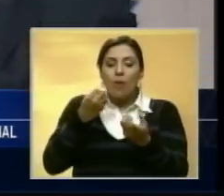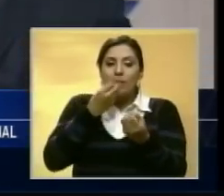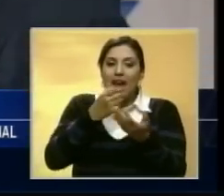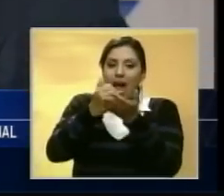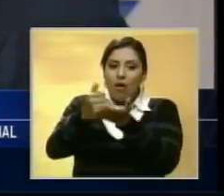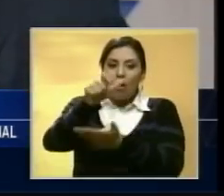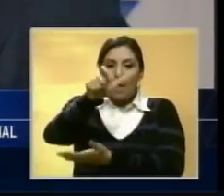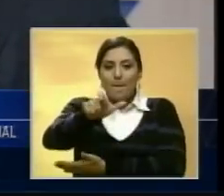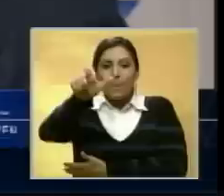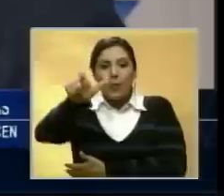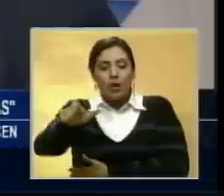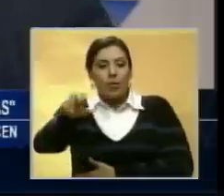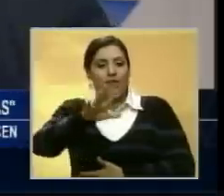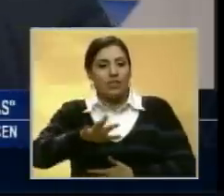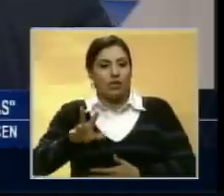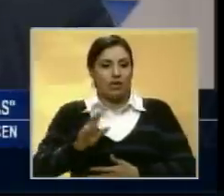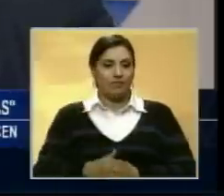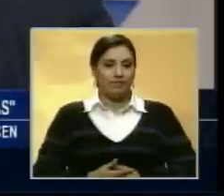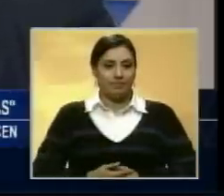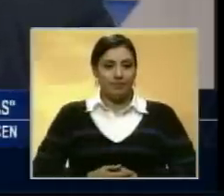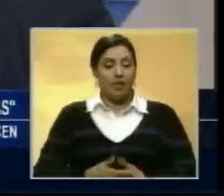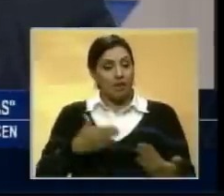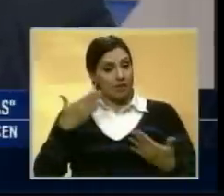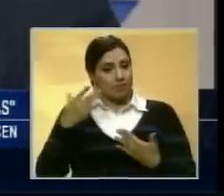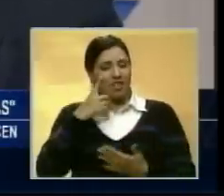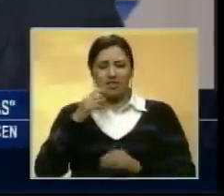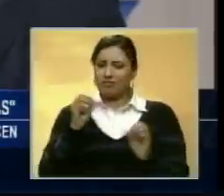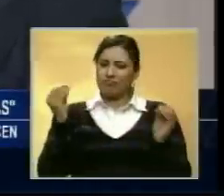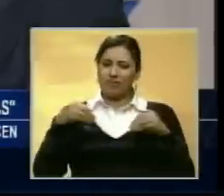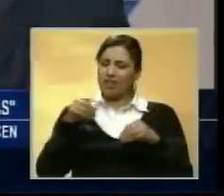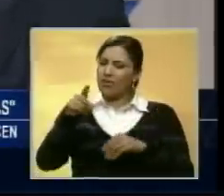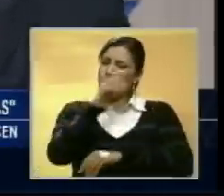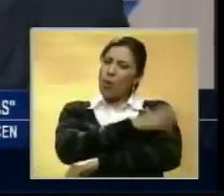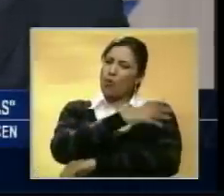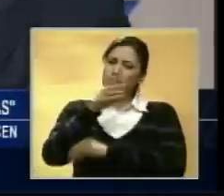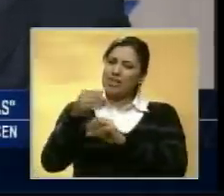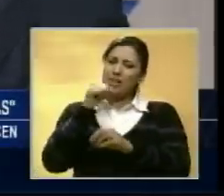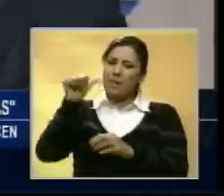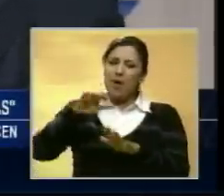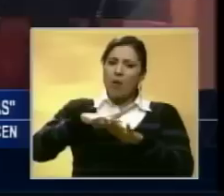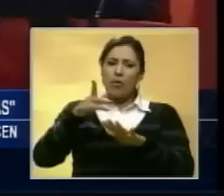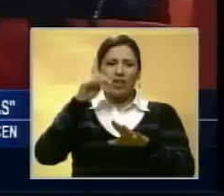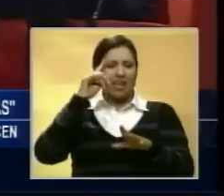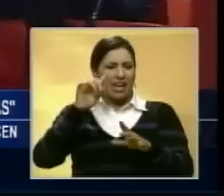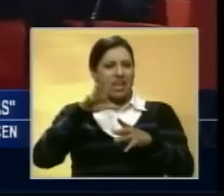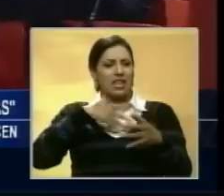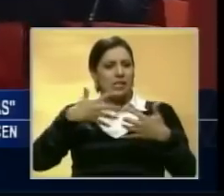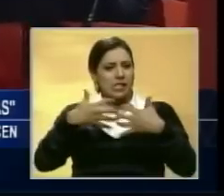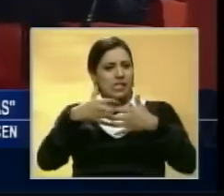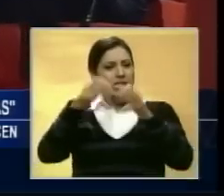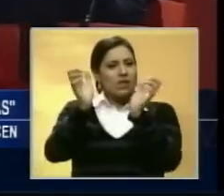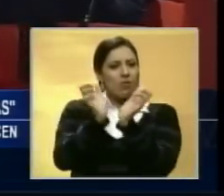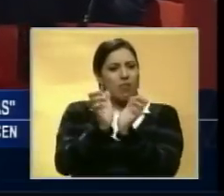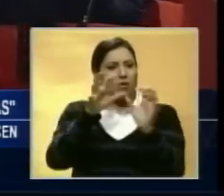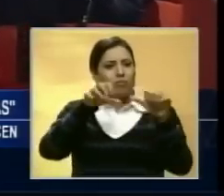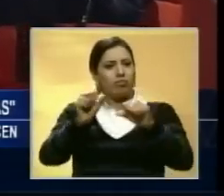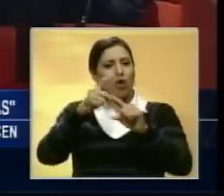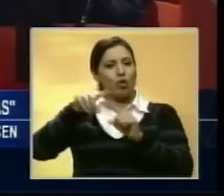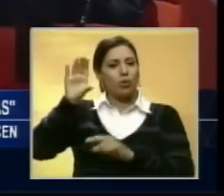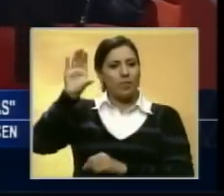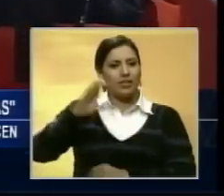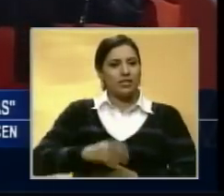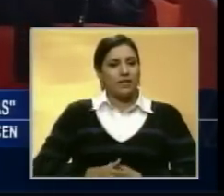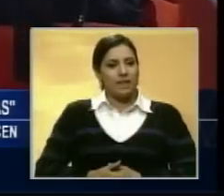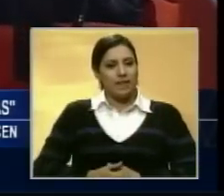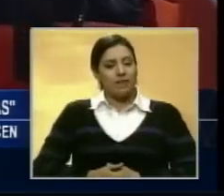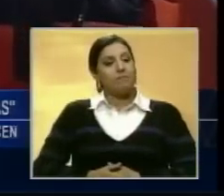bienestar a la población. Faría criticó la postura de la oposición, quien a su juicio solo busca generar una intervención